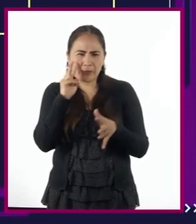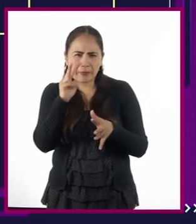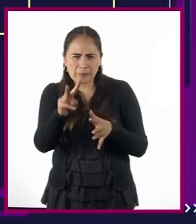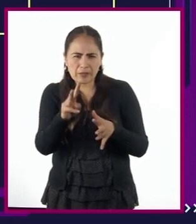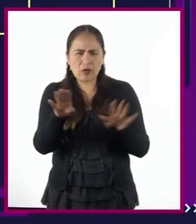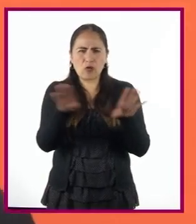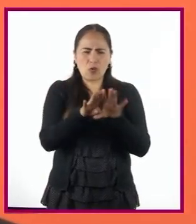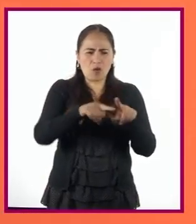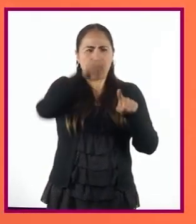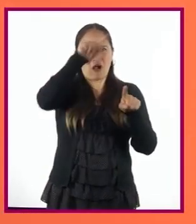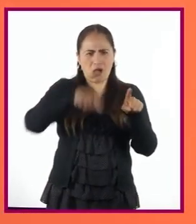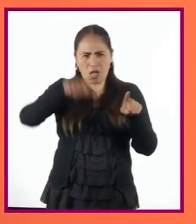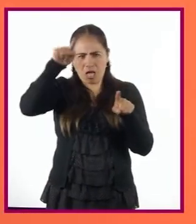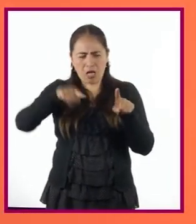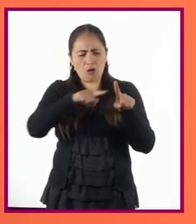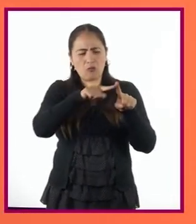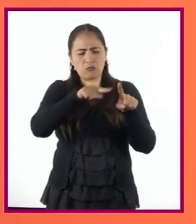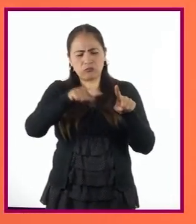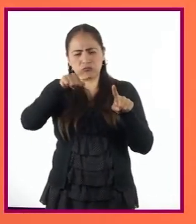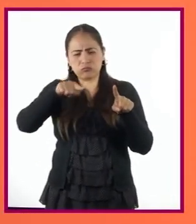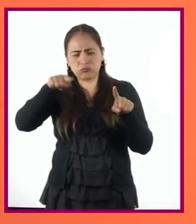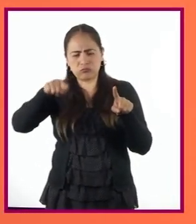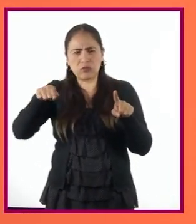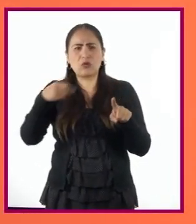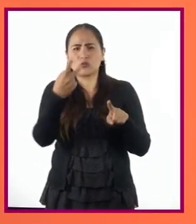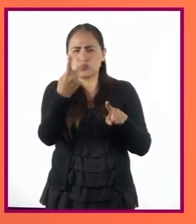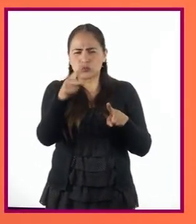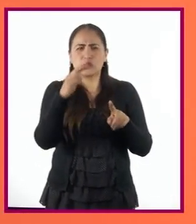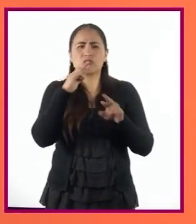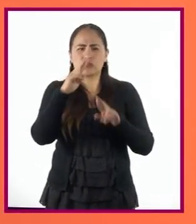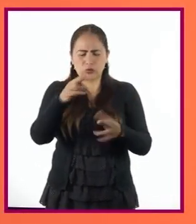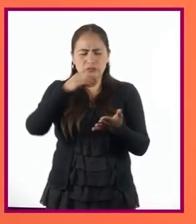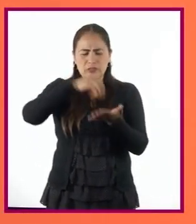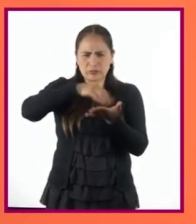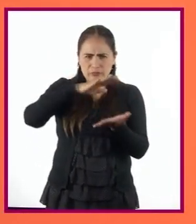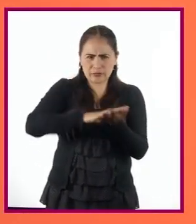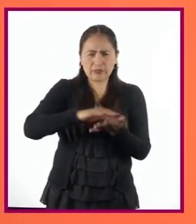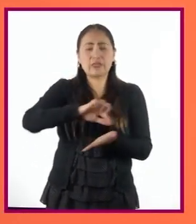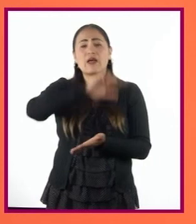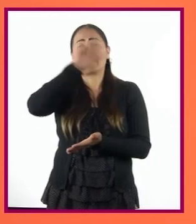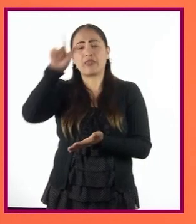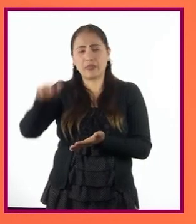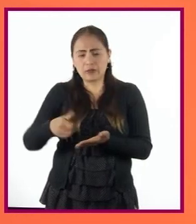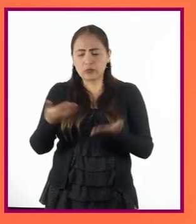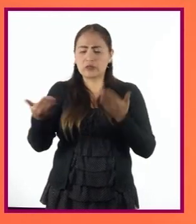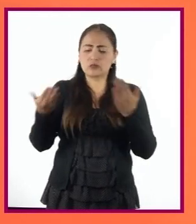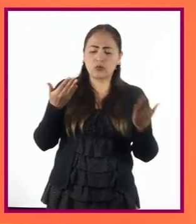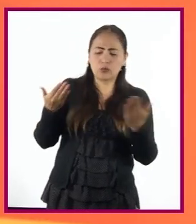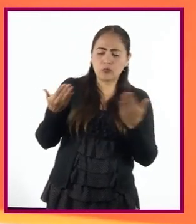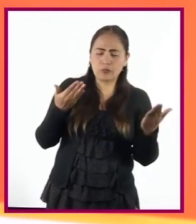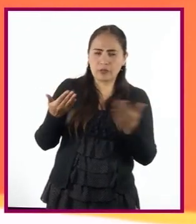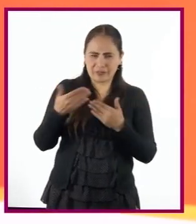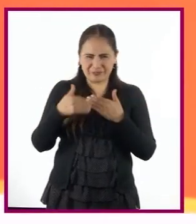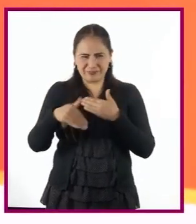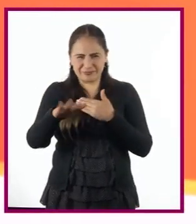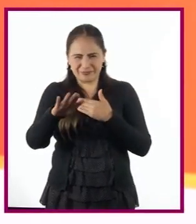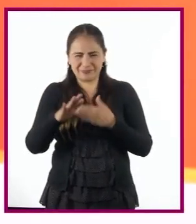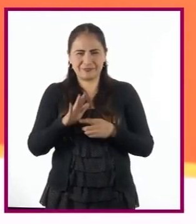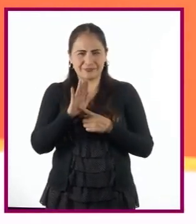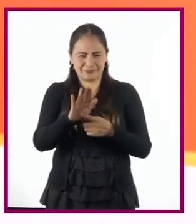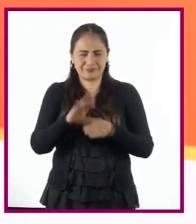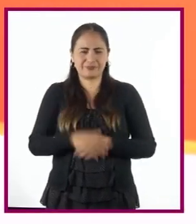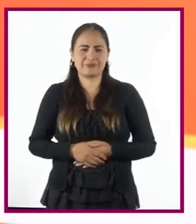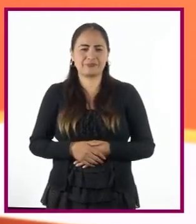la gráfica? Registren sus respuestas y compárenlas con lo que veremos a continuación. Lo primero